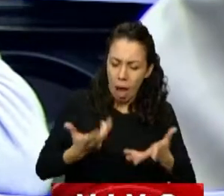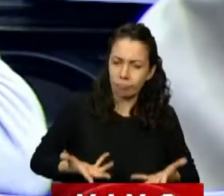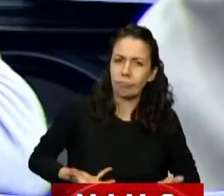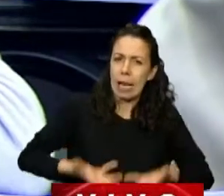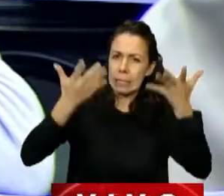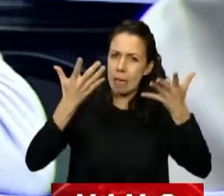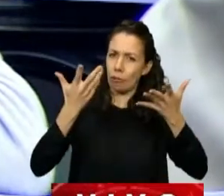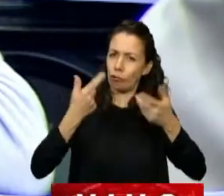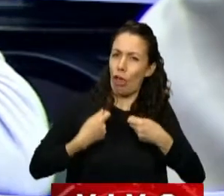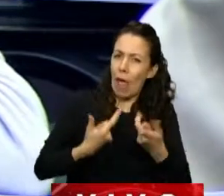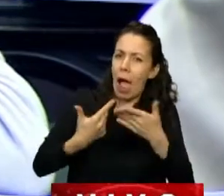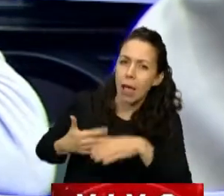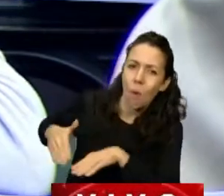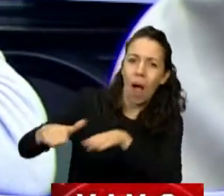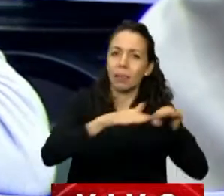crecimiento y de igualdad.